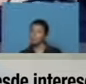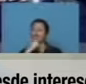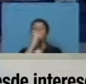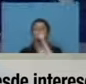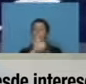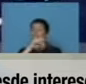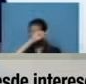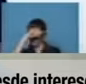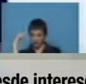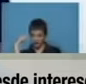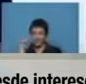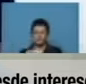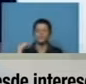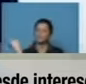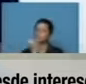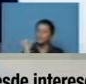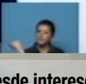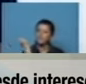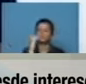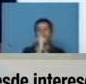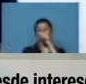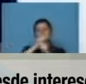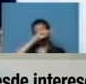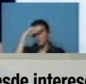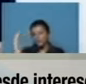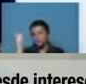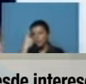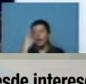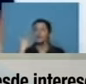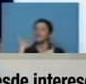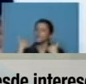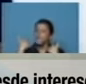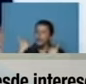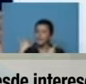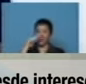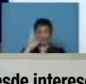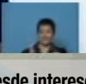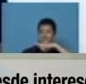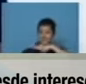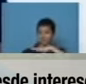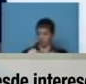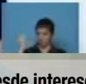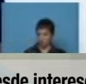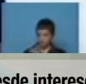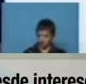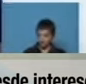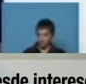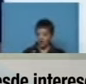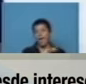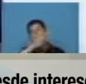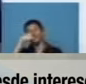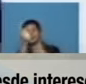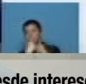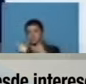es lo importante, que puede precisamente articular como líder en el mercado al resto